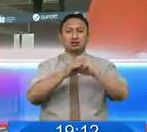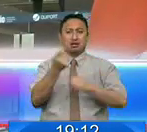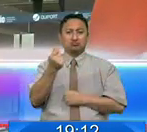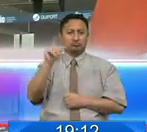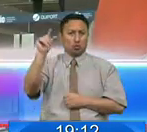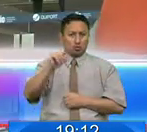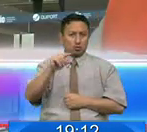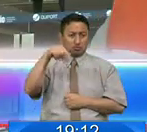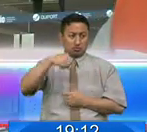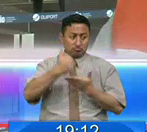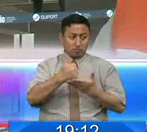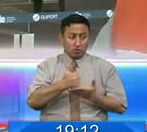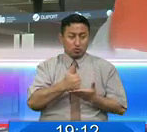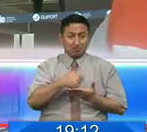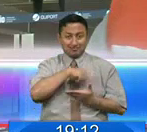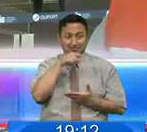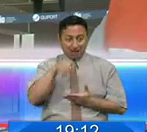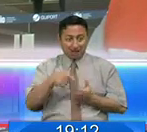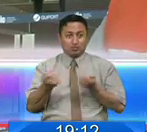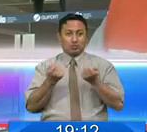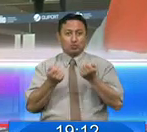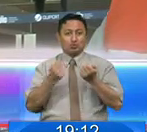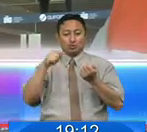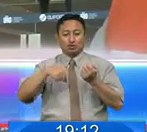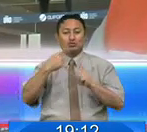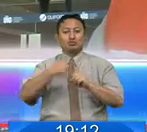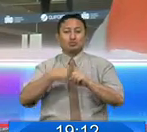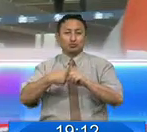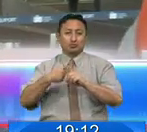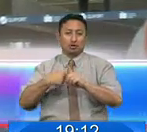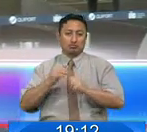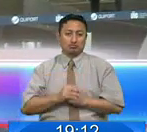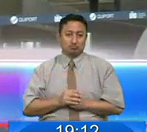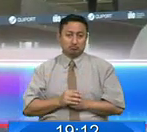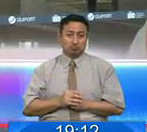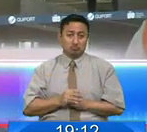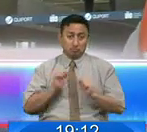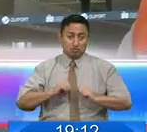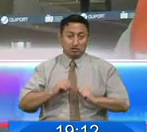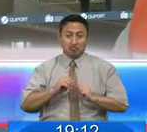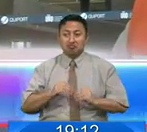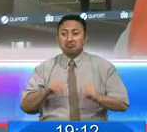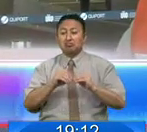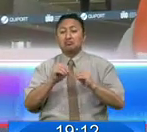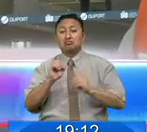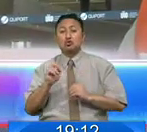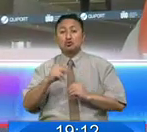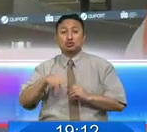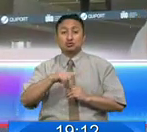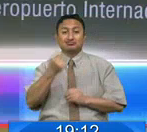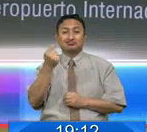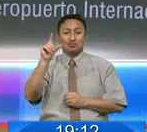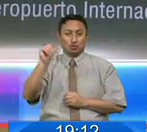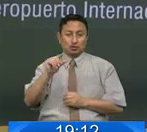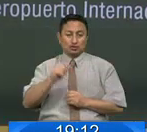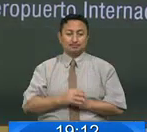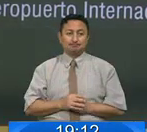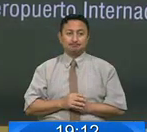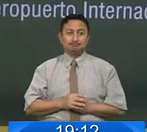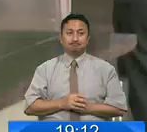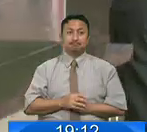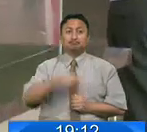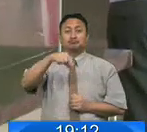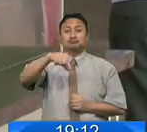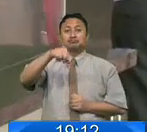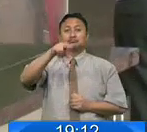beneficiosa para la regulación de las tarifas del mercado doméstico para que existan mayores alternativas a precios más comedidos según